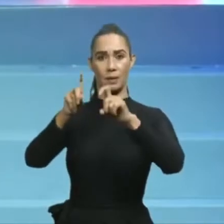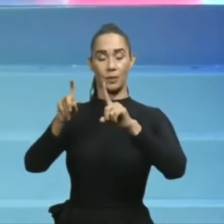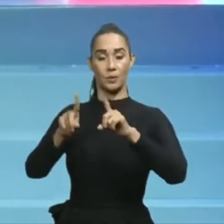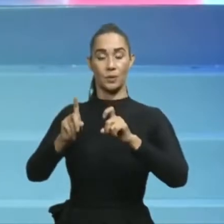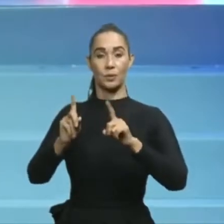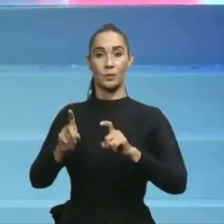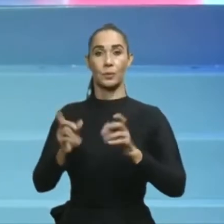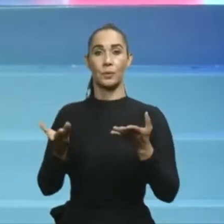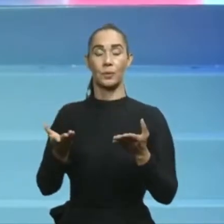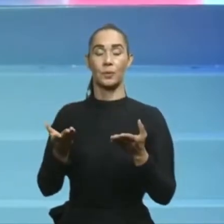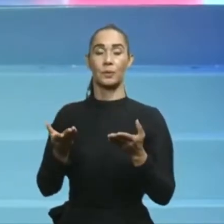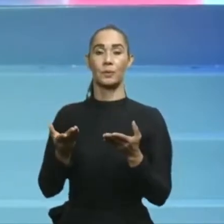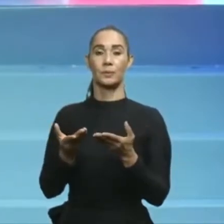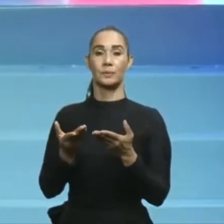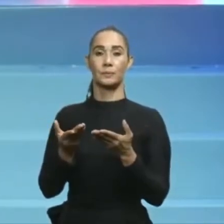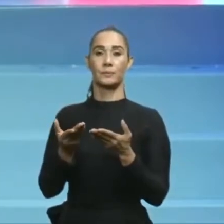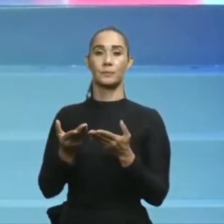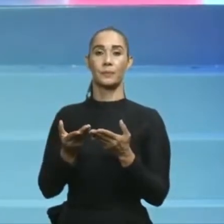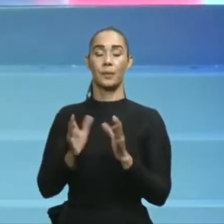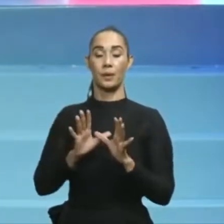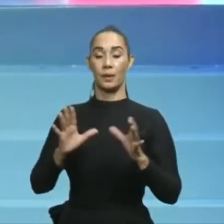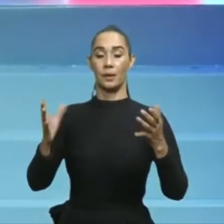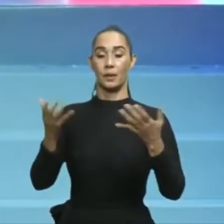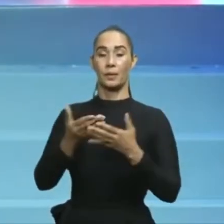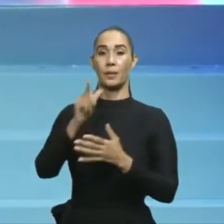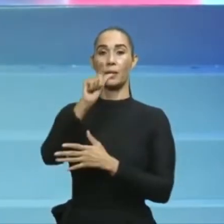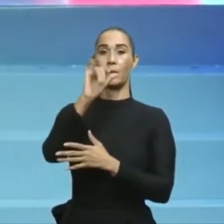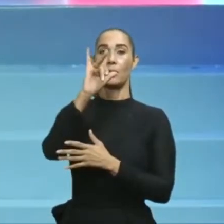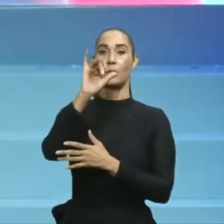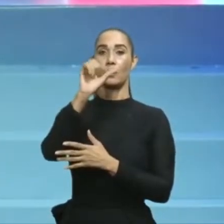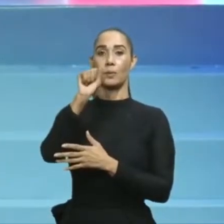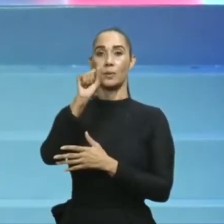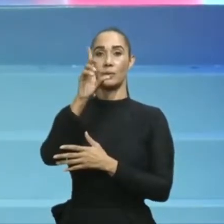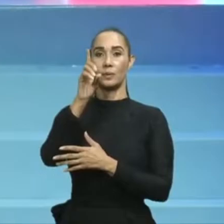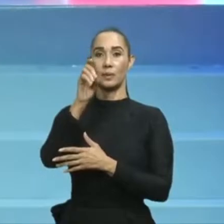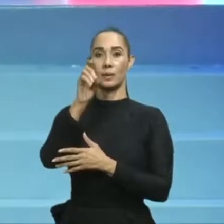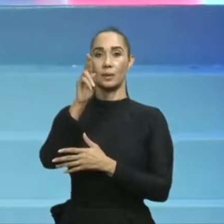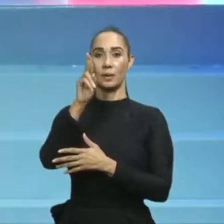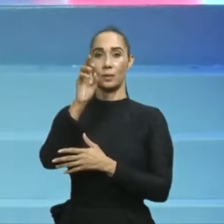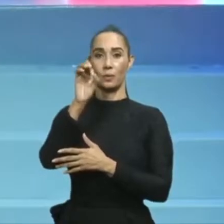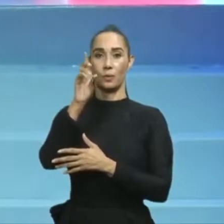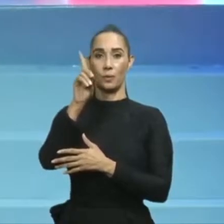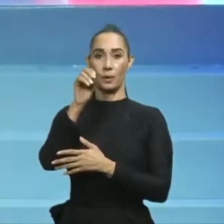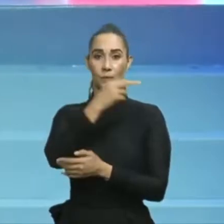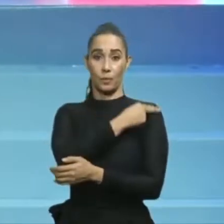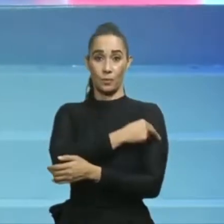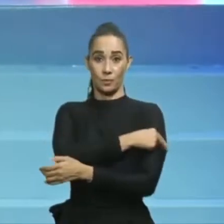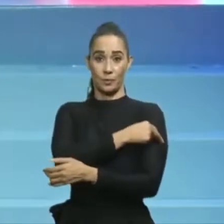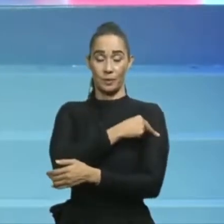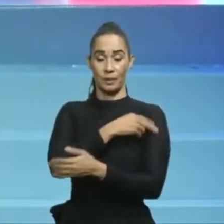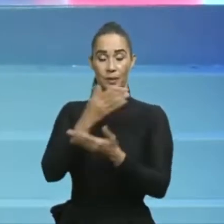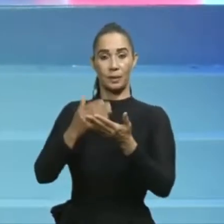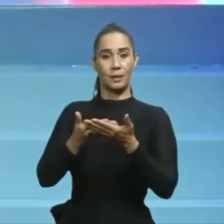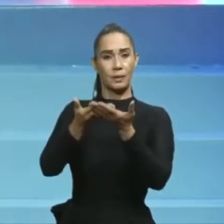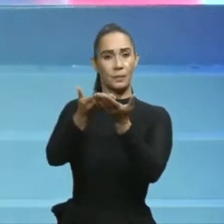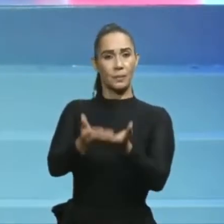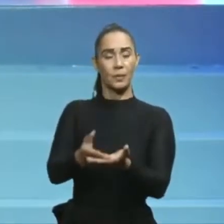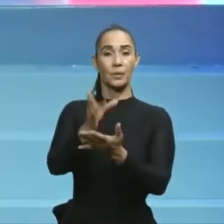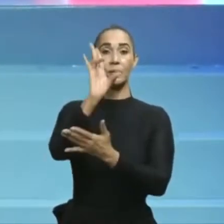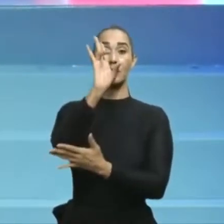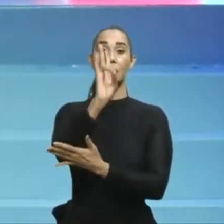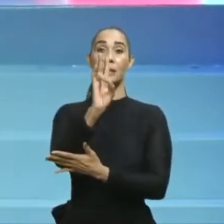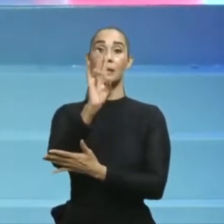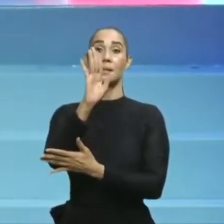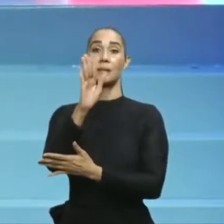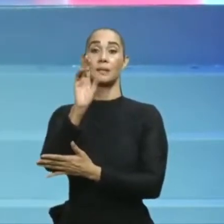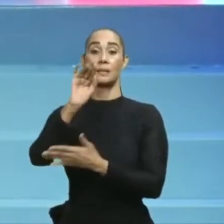del enorme complejo luís eduardo aybar en el distrito nacional poniendo a disposición 76 nuevos